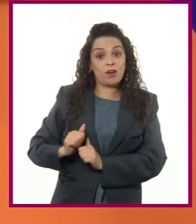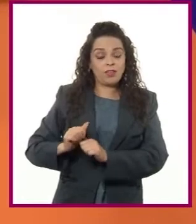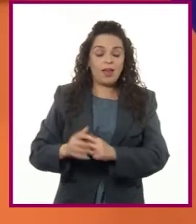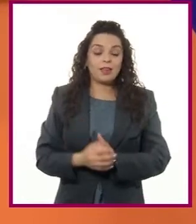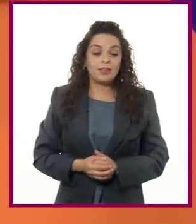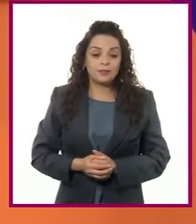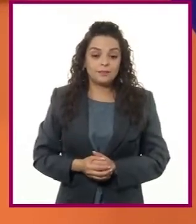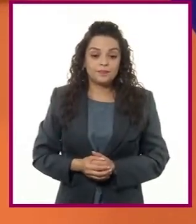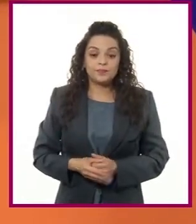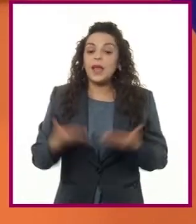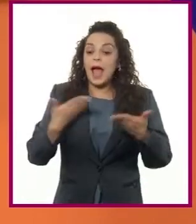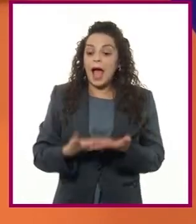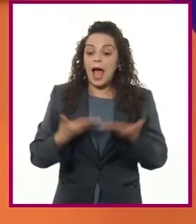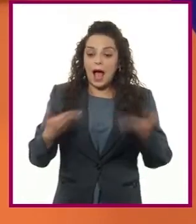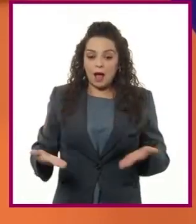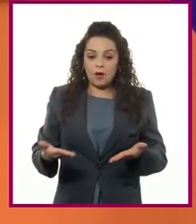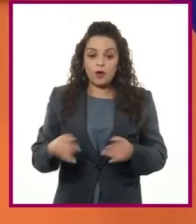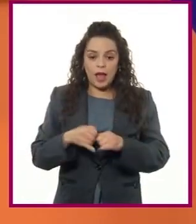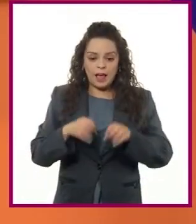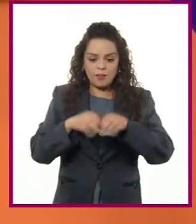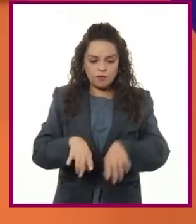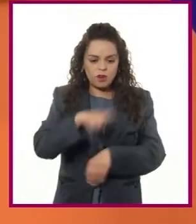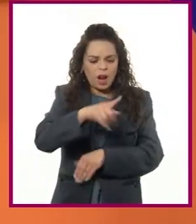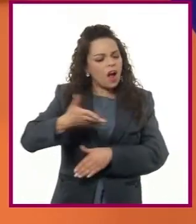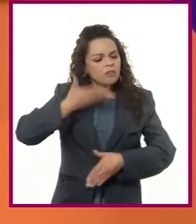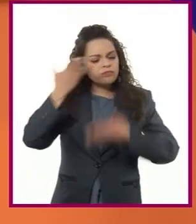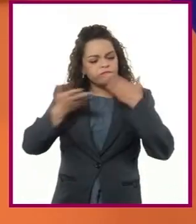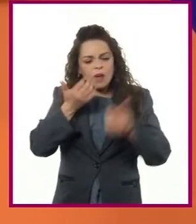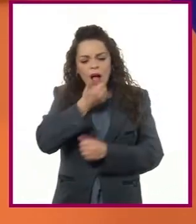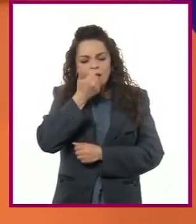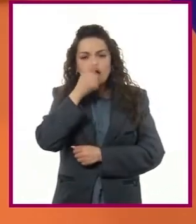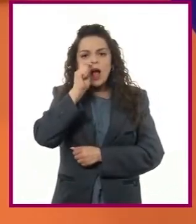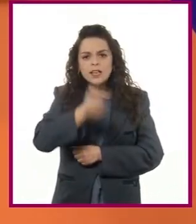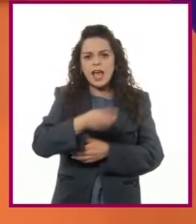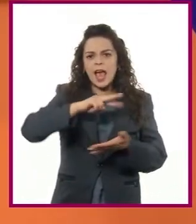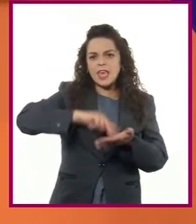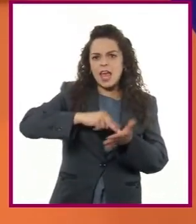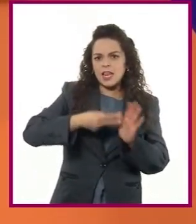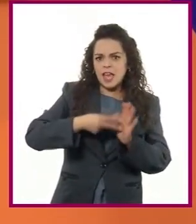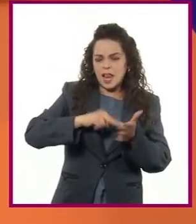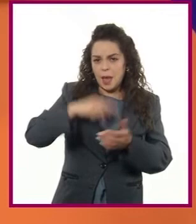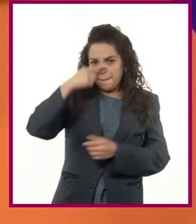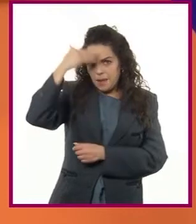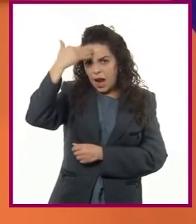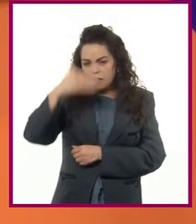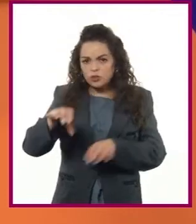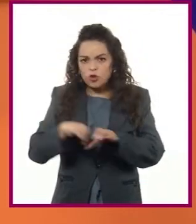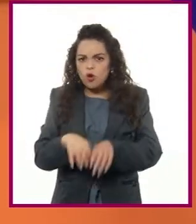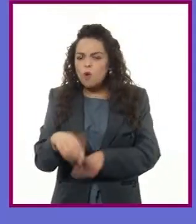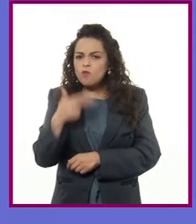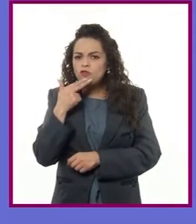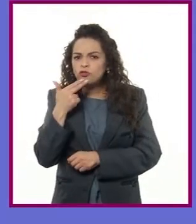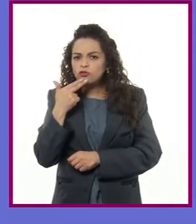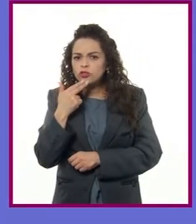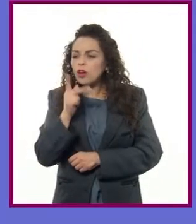retomemos la información del estudiante en ingeniería para observar cómo funciona en un resumen una